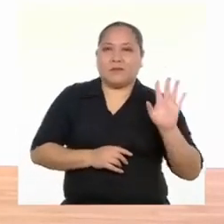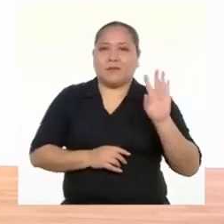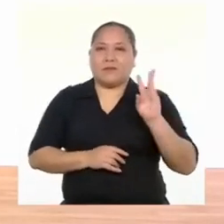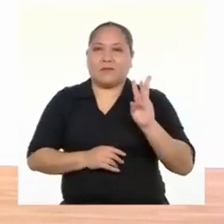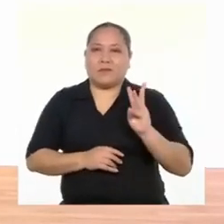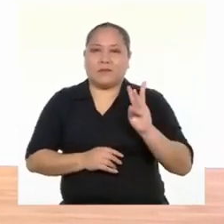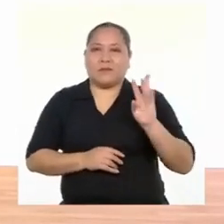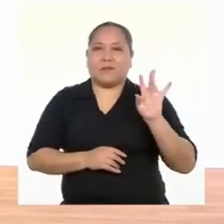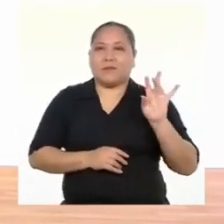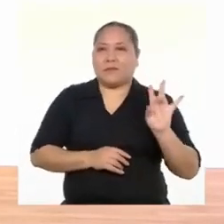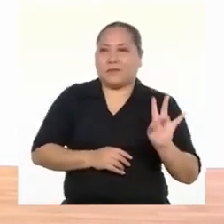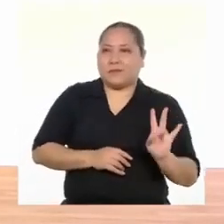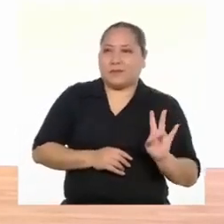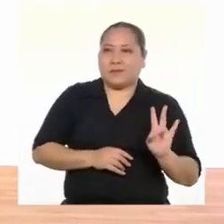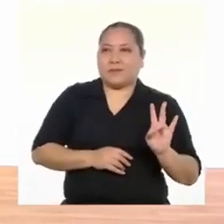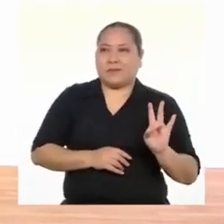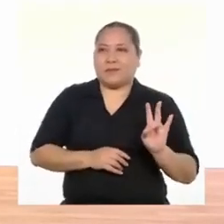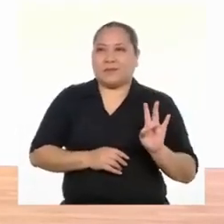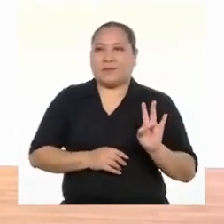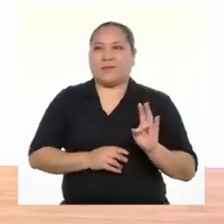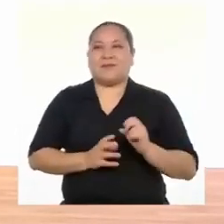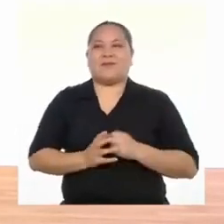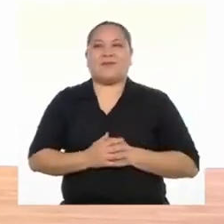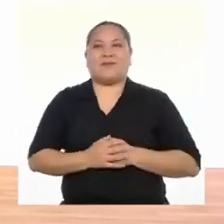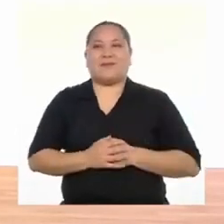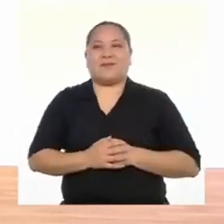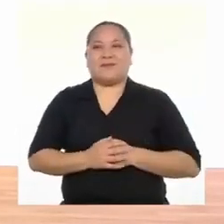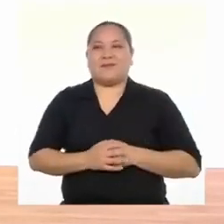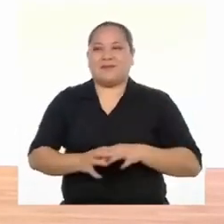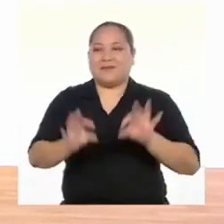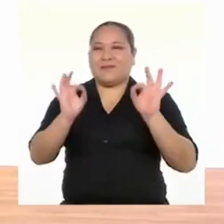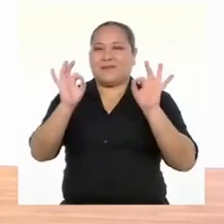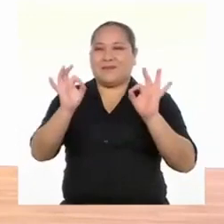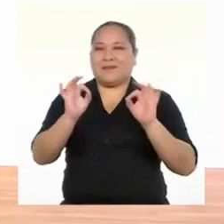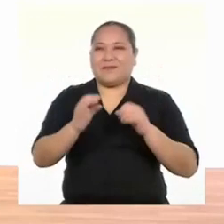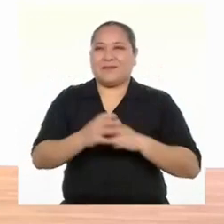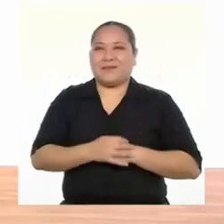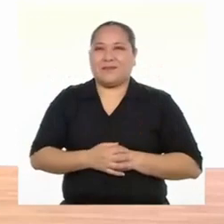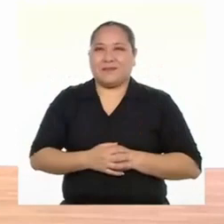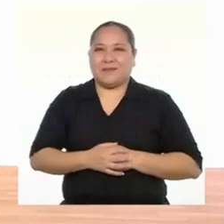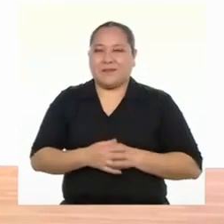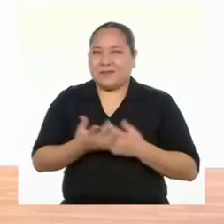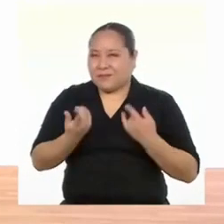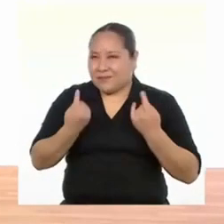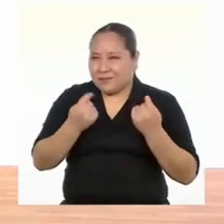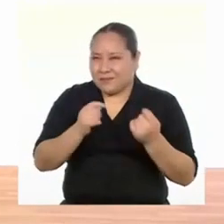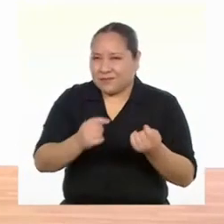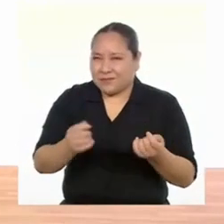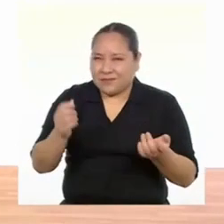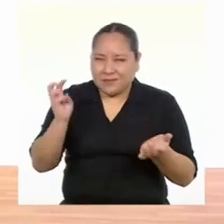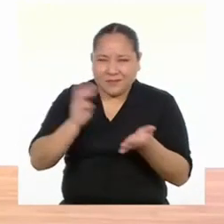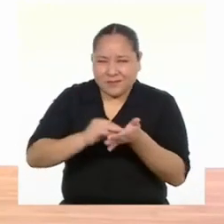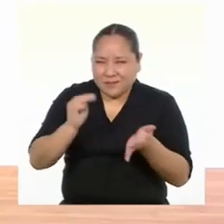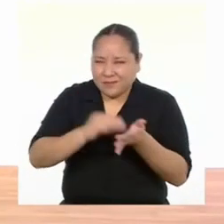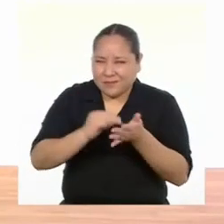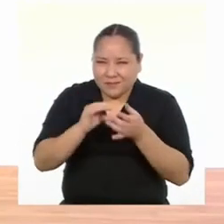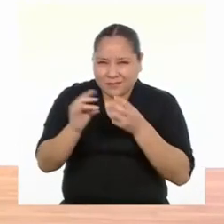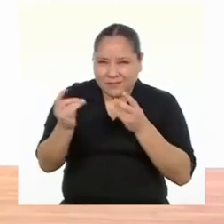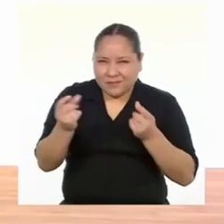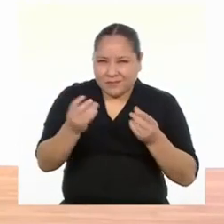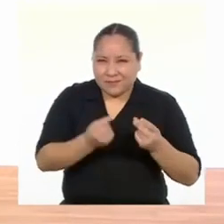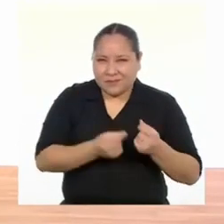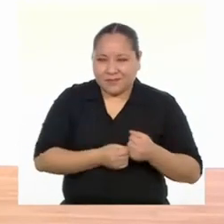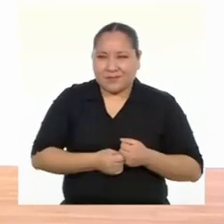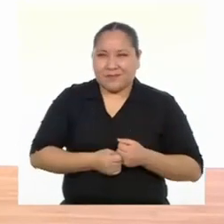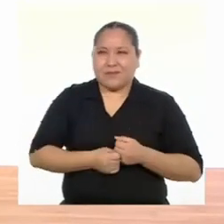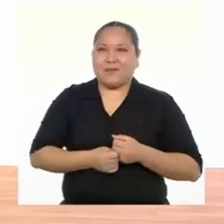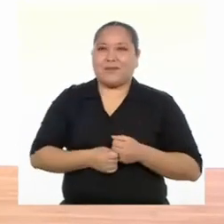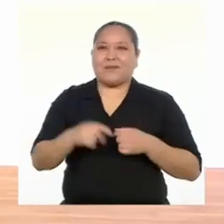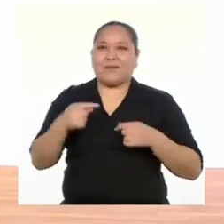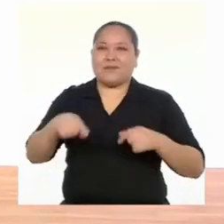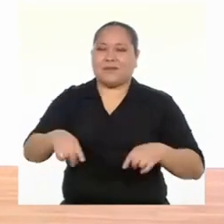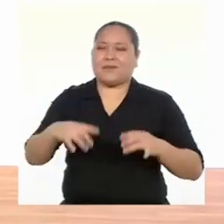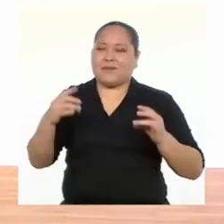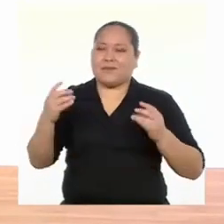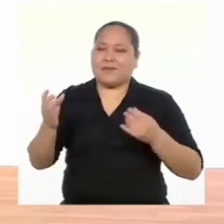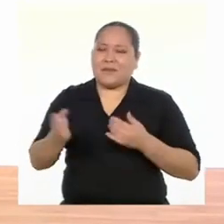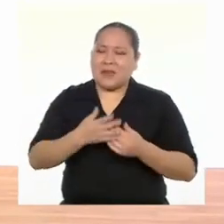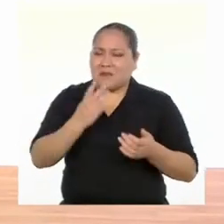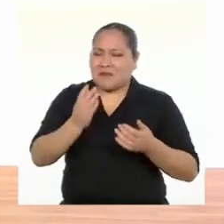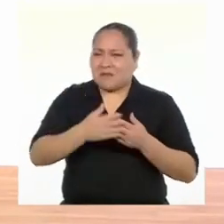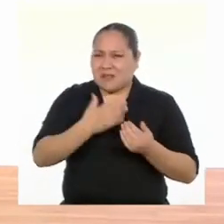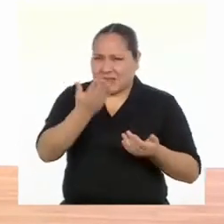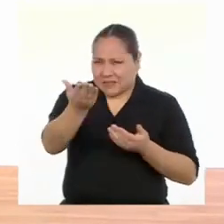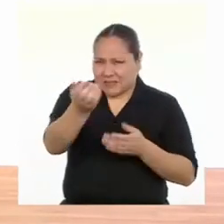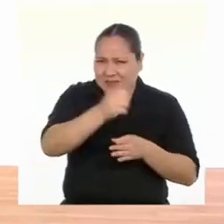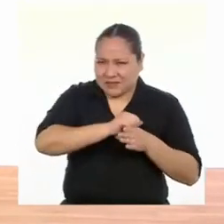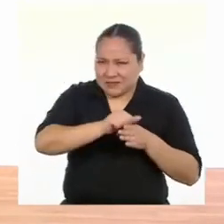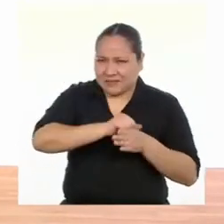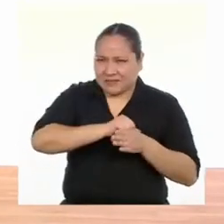4, 5, 6 y 7. Muy bien, lo vamos a intentar un poco más rápido, que cada vez sea mucho más sencillo